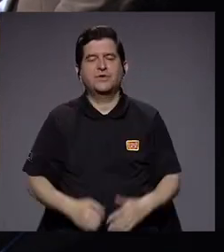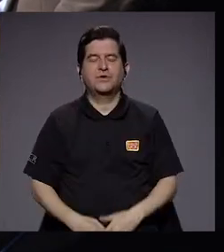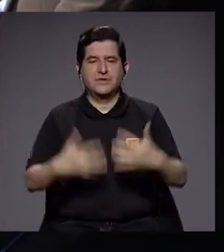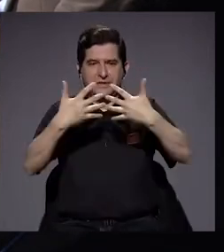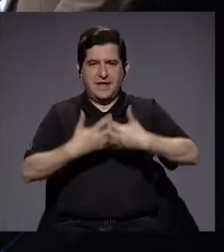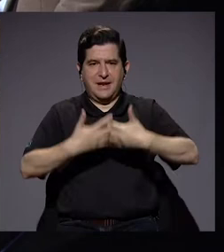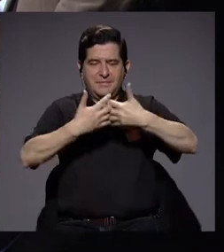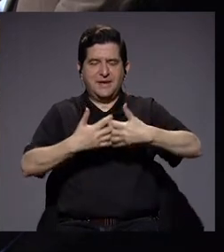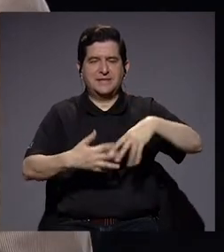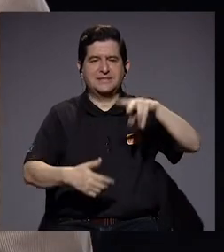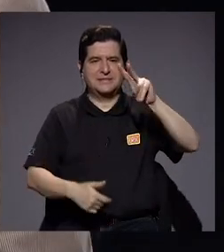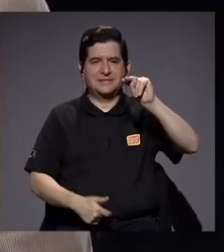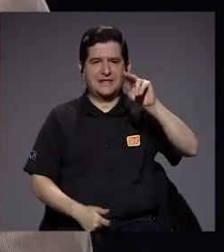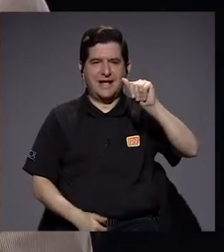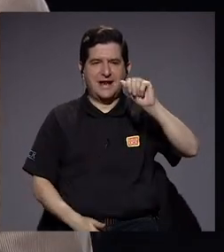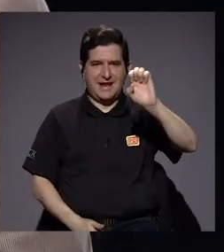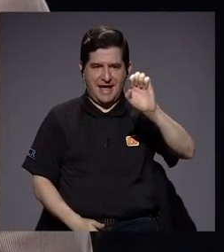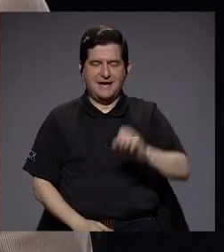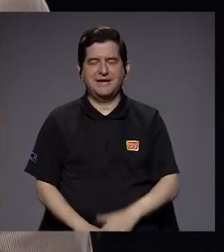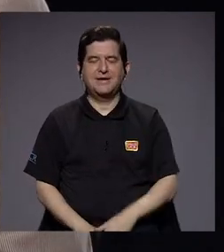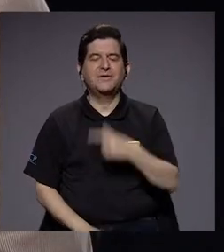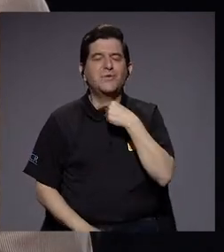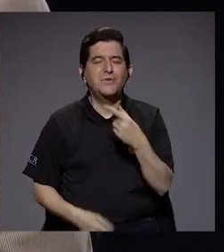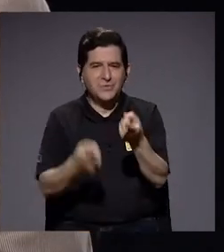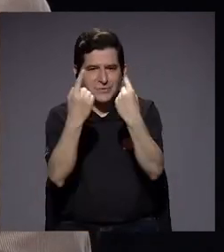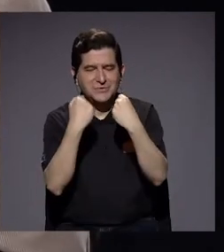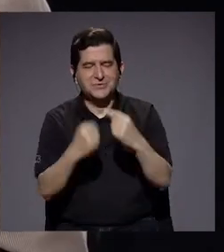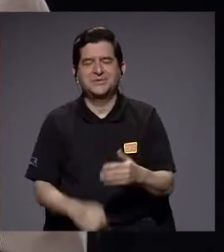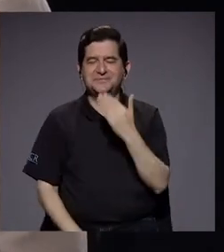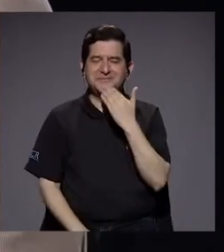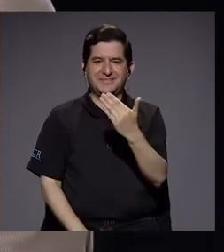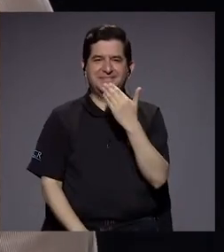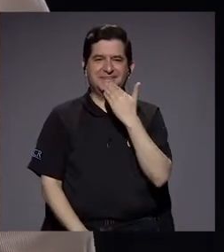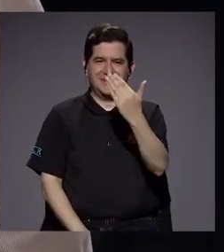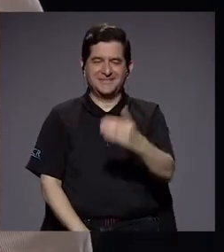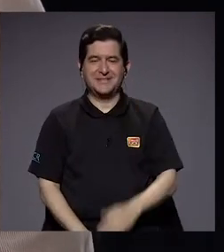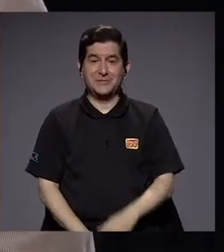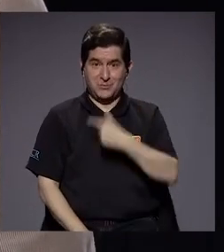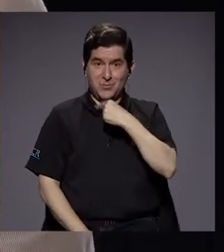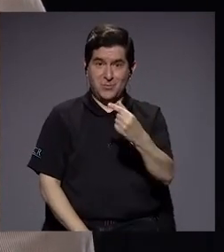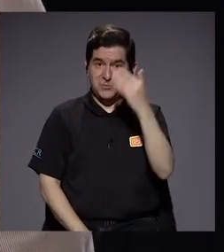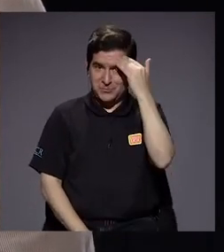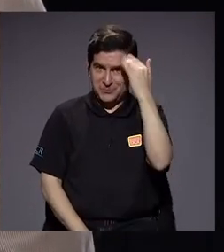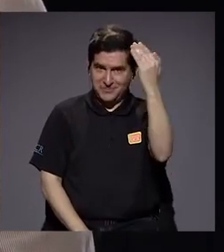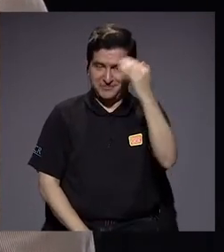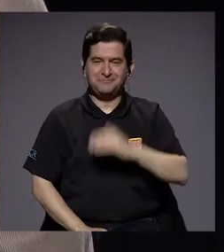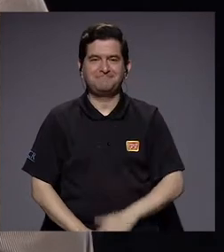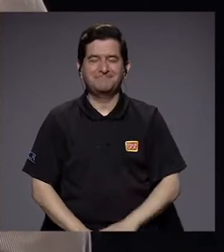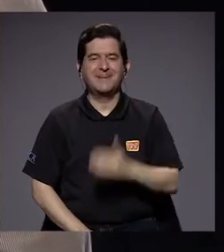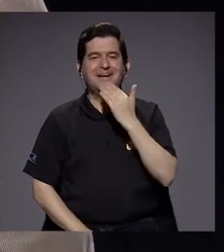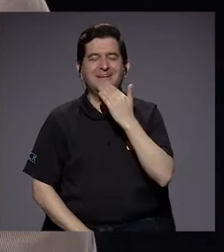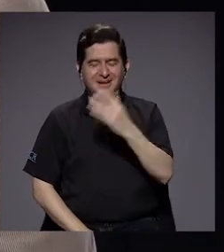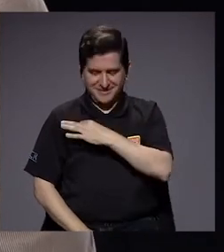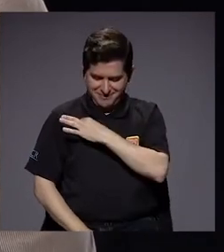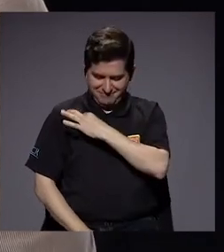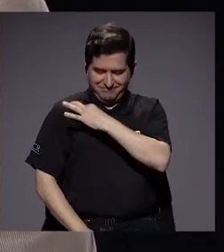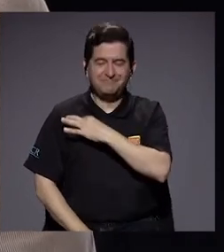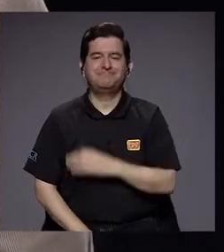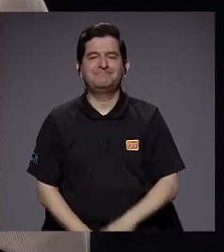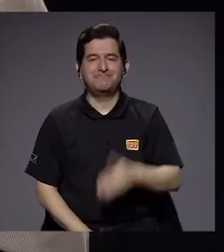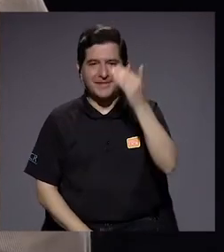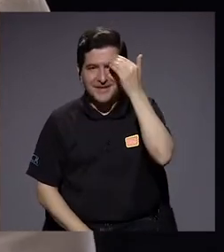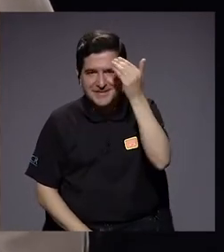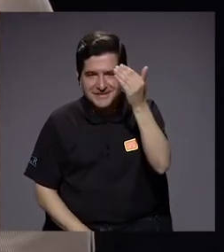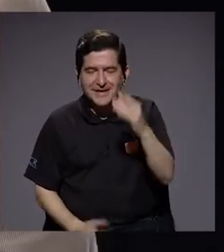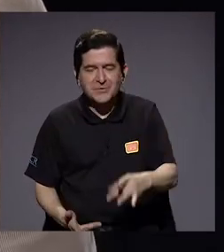transnacional NAE. ¿Cómo está, don Edwin? Un placer tenerlo. Hola, muchísimas gracias. Un gusto saludarte. Gracias por la invitación y bueno,